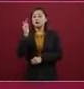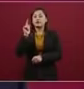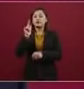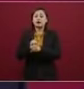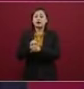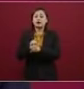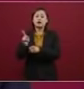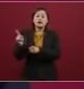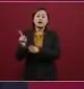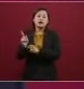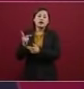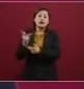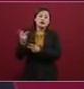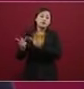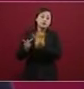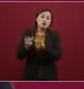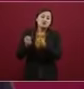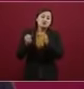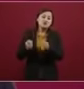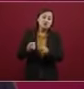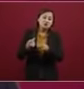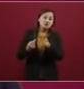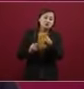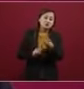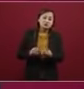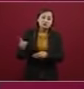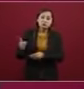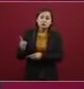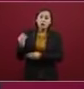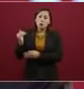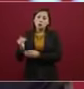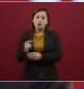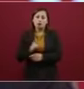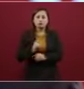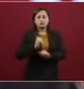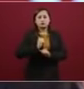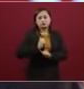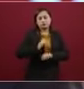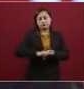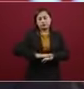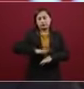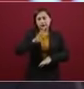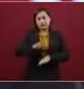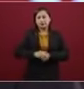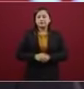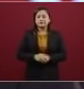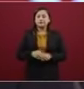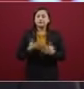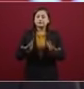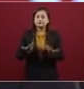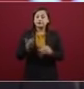prestaciones sociales que los elementos del ejército. Entonces, en un proceso paulatino, vamos a ir